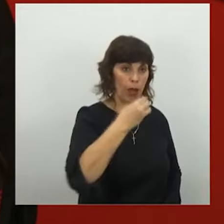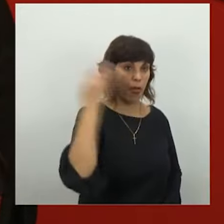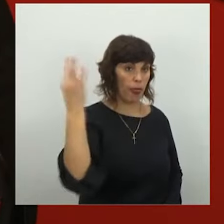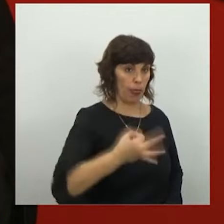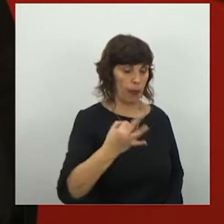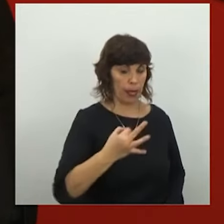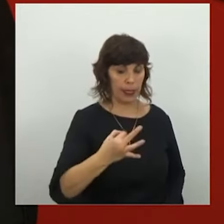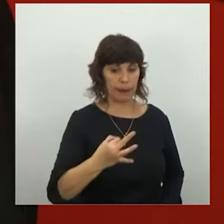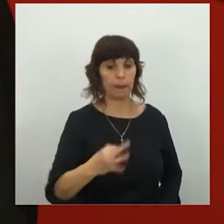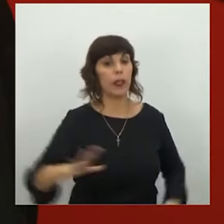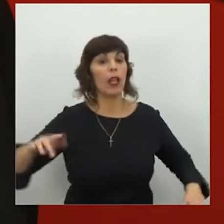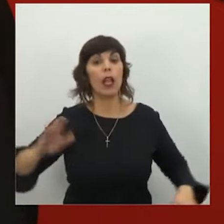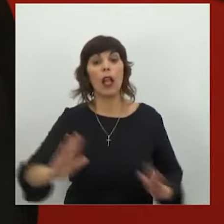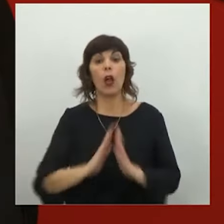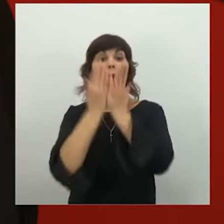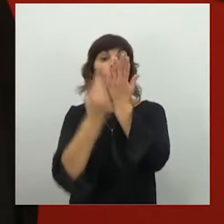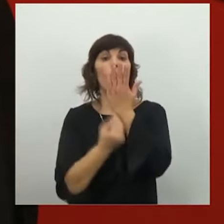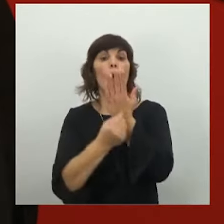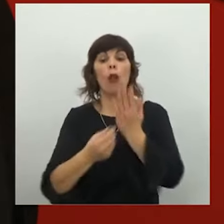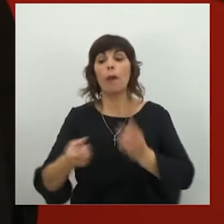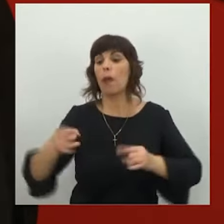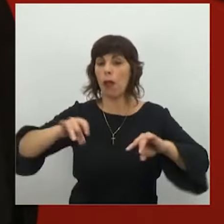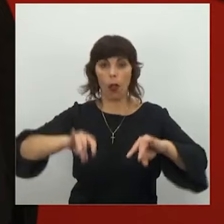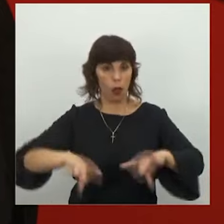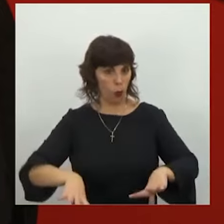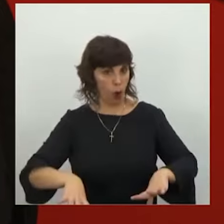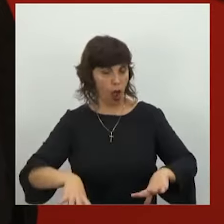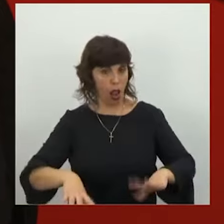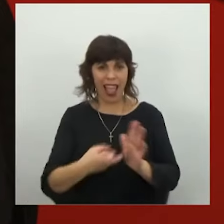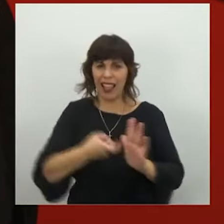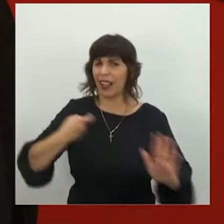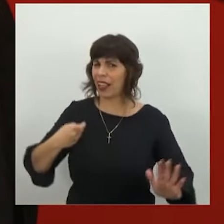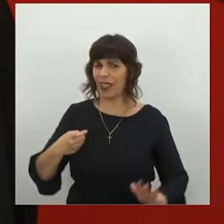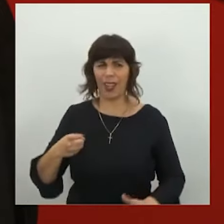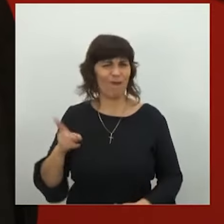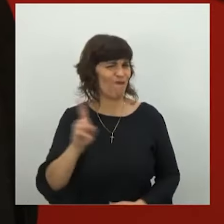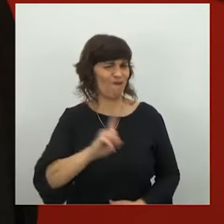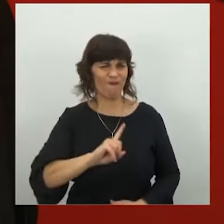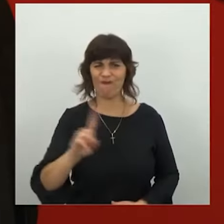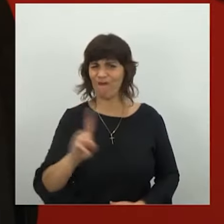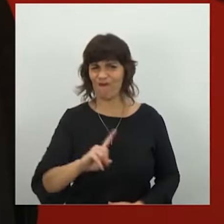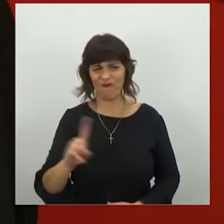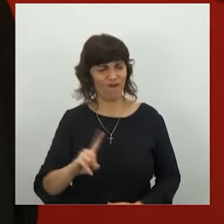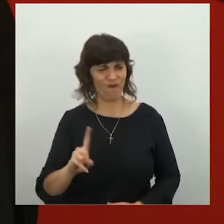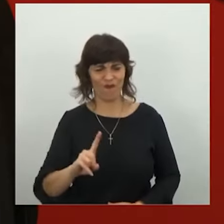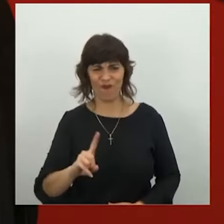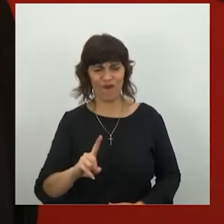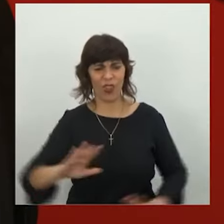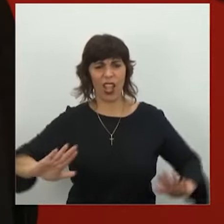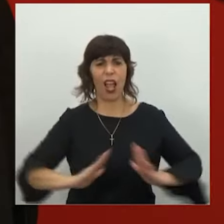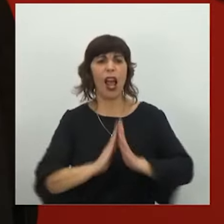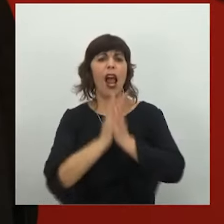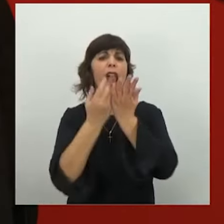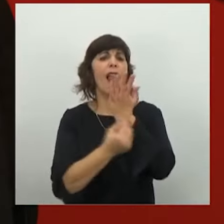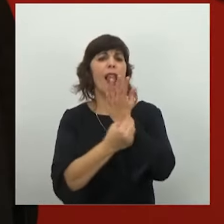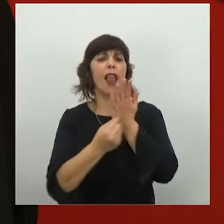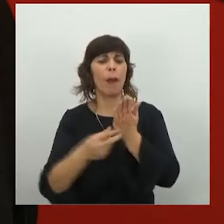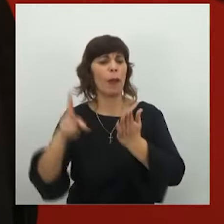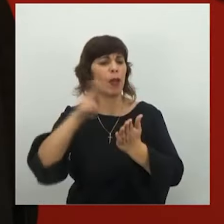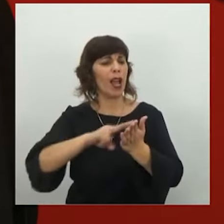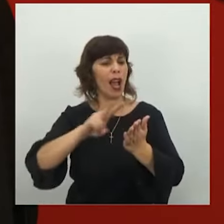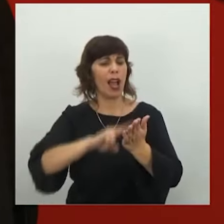esto lo cojo, esto sí, esto no. No, no, no, no. En cuanto al cordero, hay que comerse el cordero